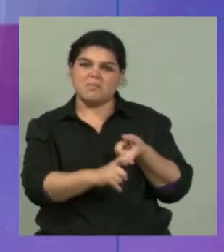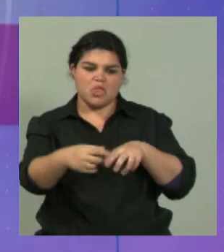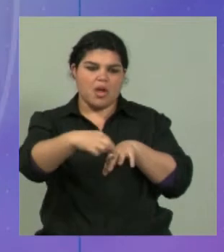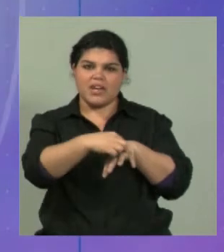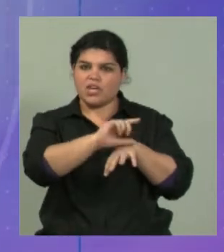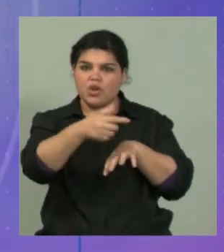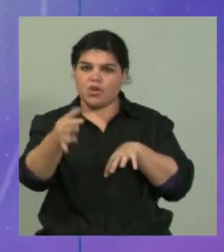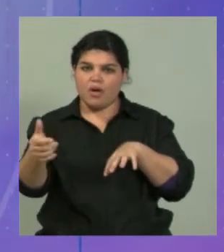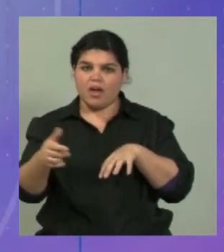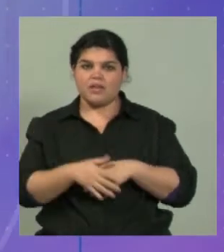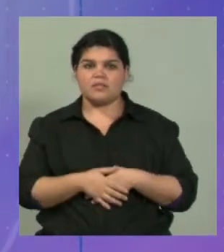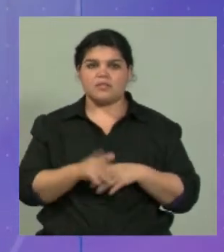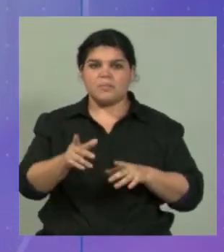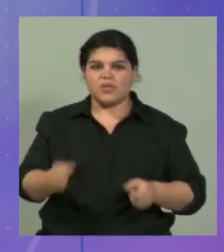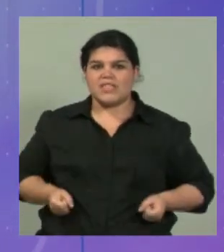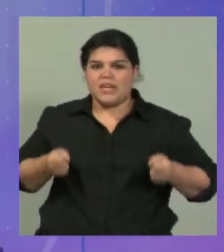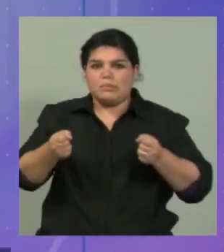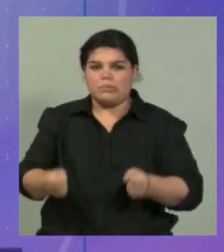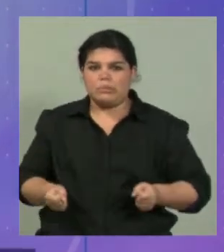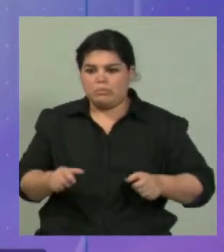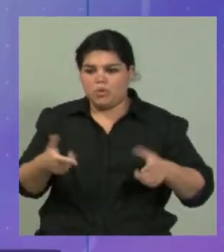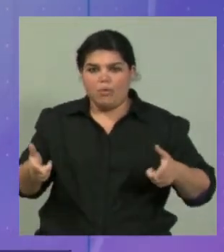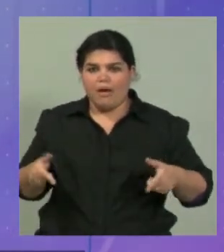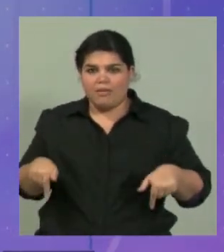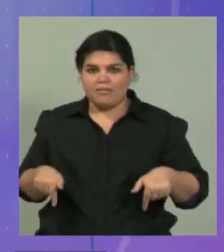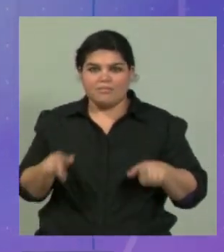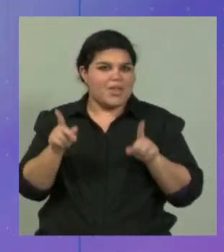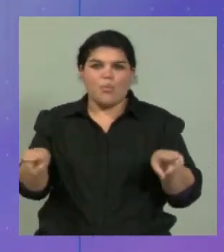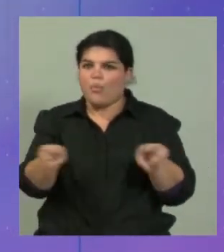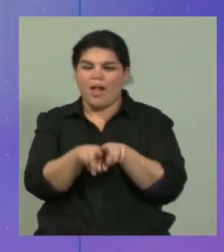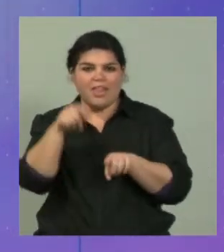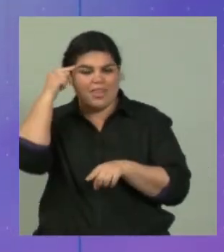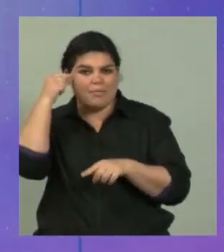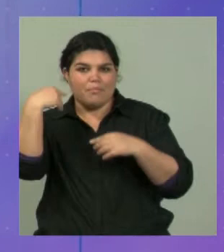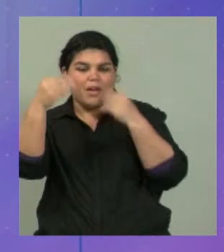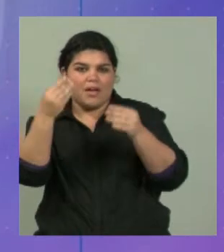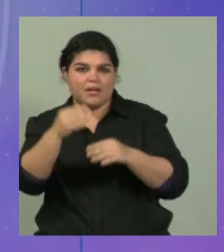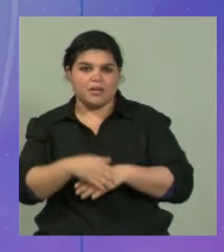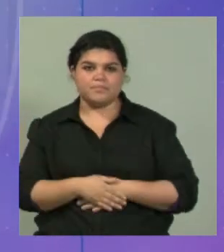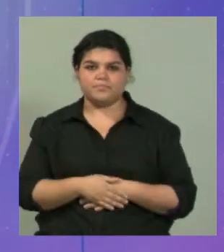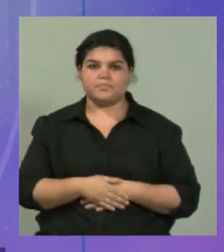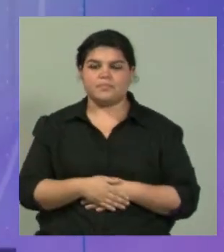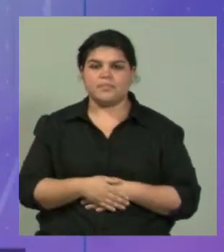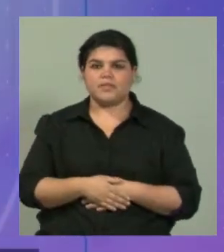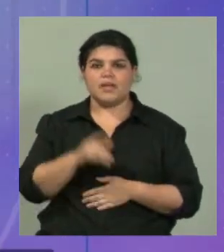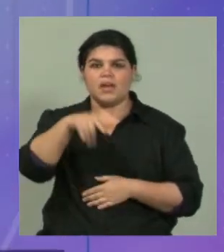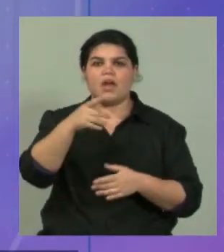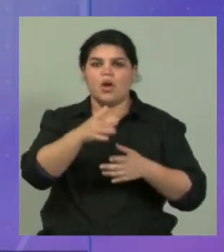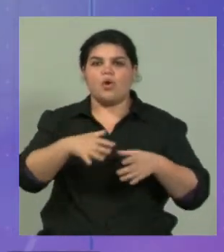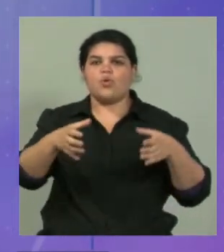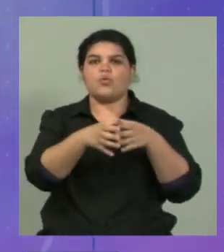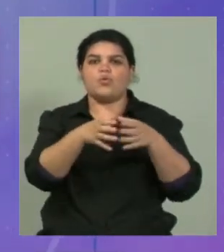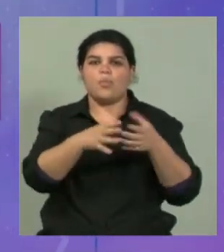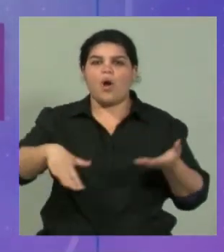una silla de ruedas sin ruedas. Greenpeace pidió la clausura de la mina Veladero. La organización